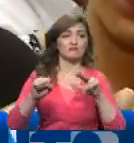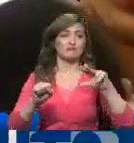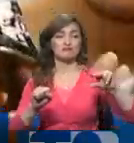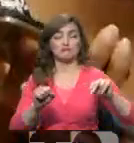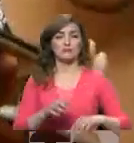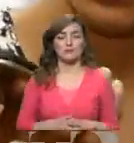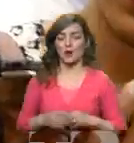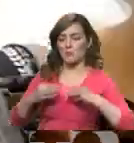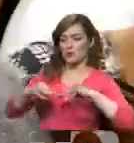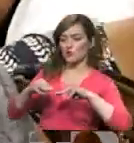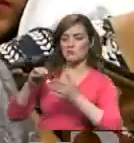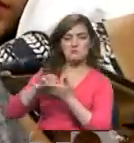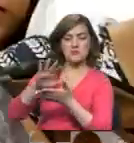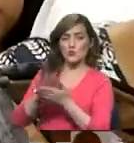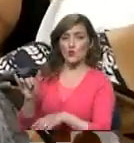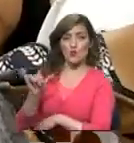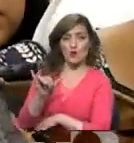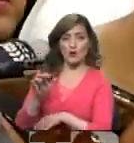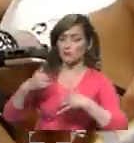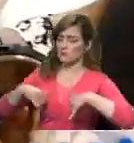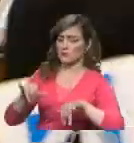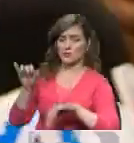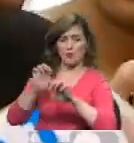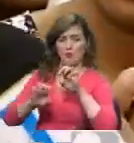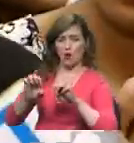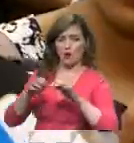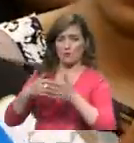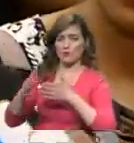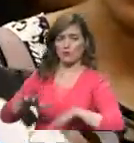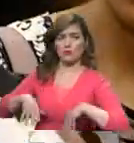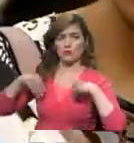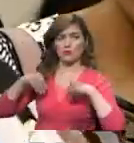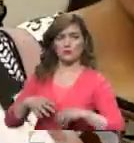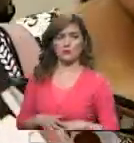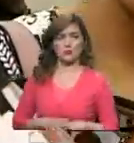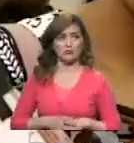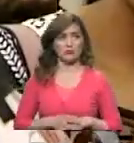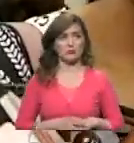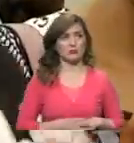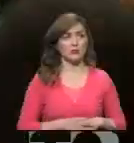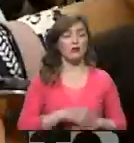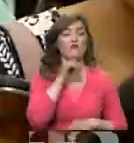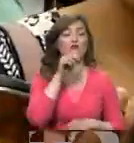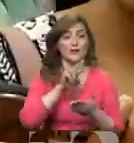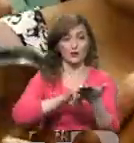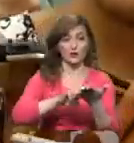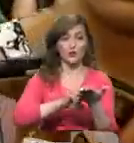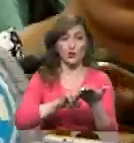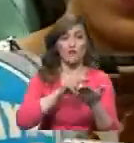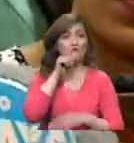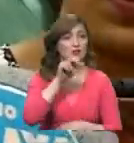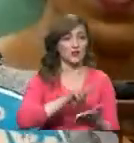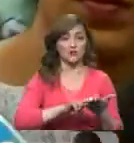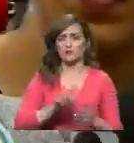Si continúa la metodología tal cual como está, ¿ustedes se van a someter a esa evaluación? No nos hemos reunido en el pleno todavía para tomar esa decisión. ¿Pero podría ser una opción el